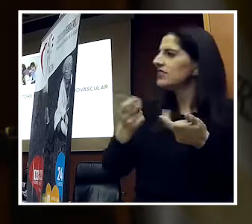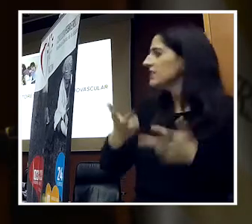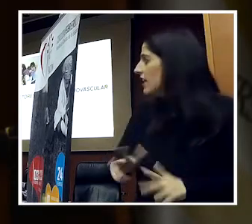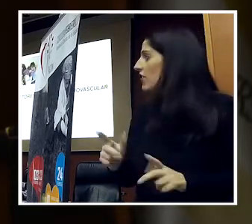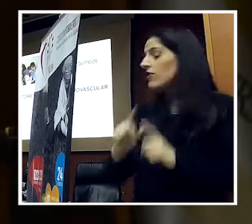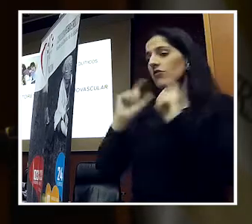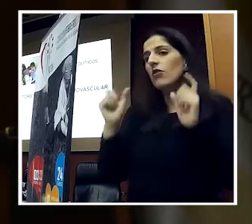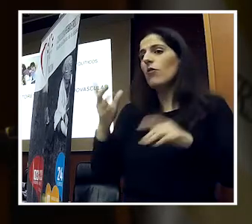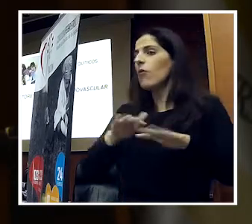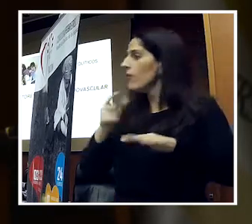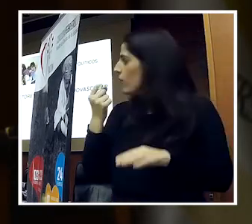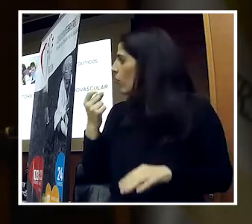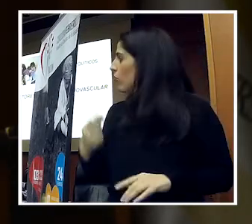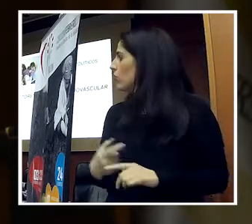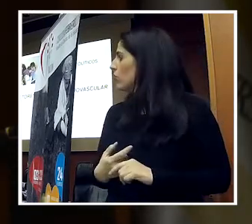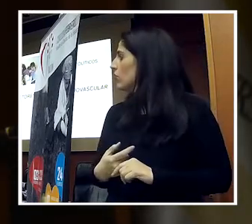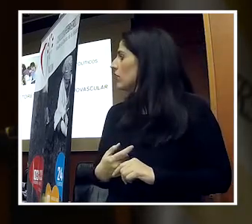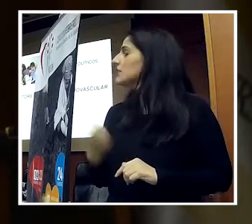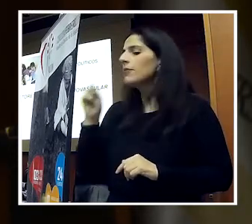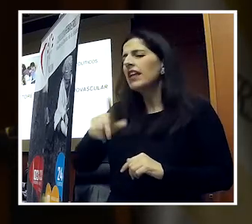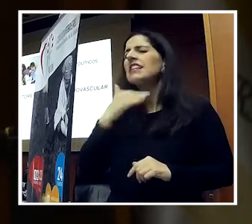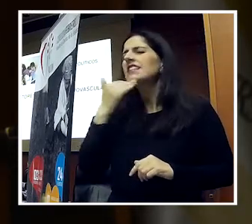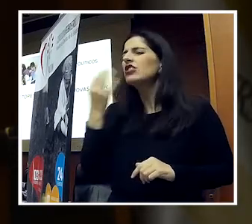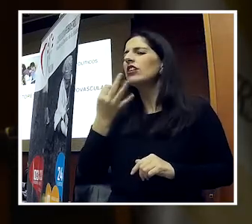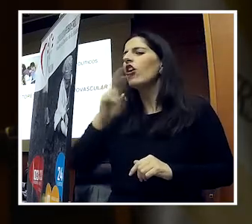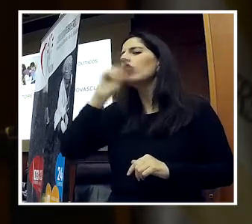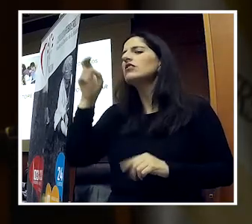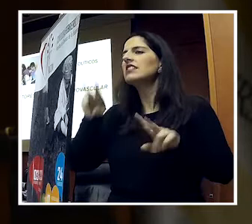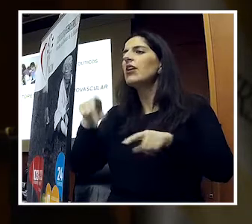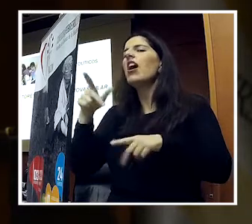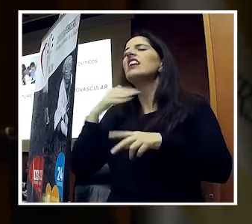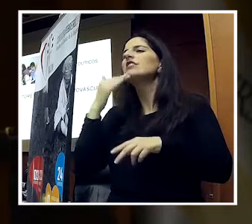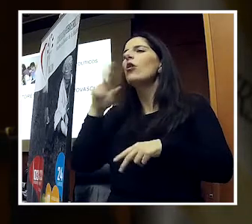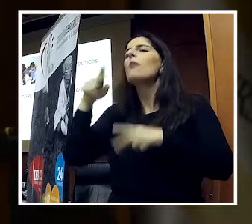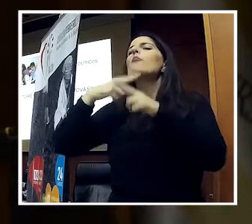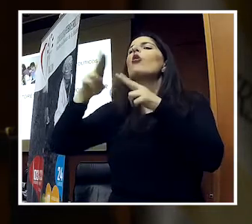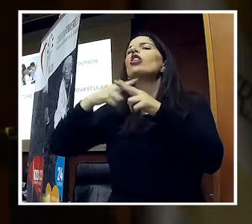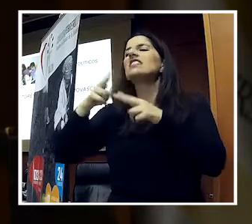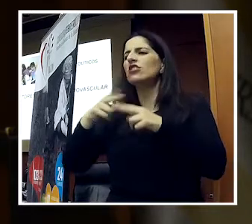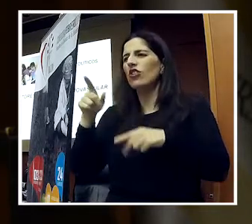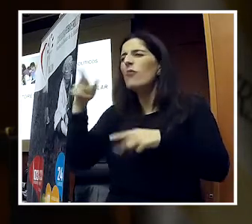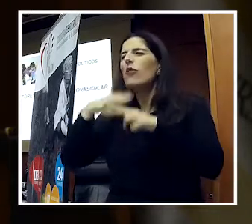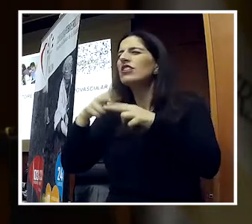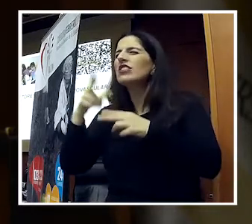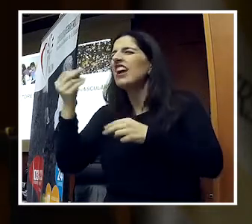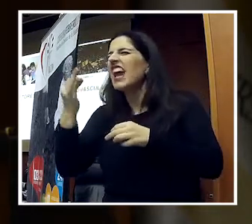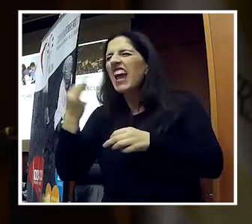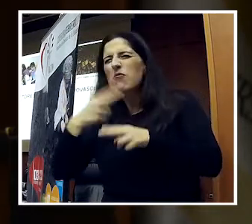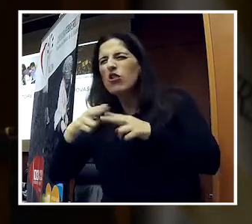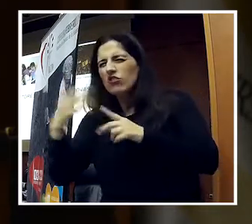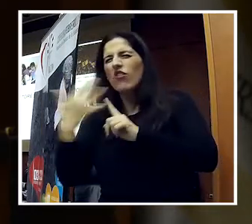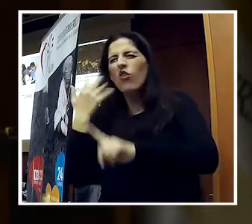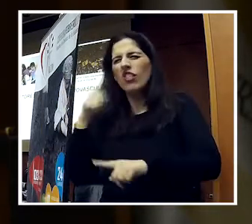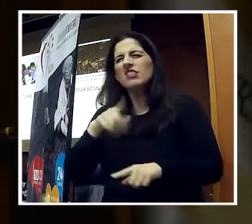pero también hay otros factores de riesgo, incluso yo les llamaría políticos, ¿no? ¿Qué puede hacer la política para convertirse en un factor de riesgo